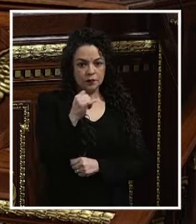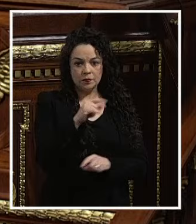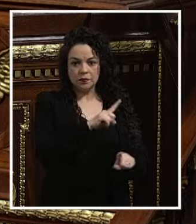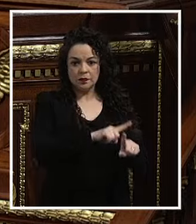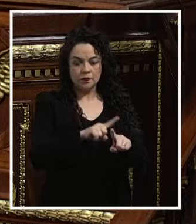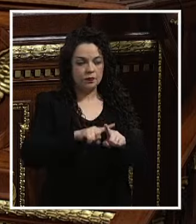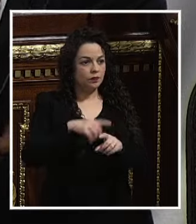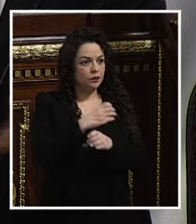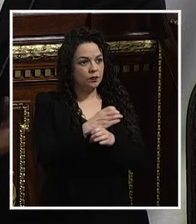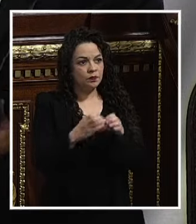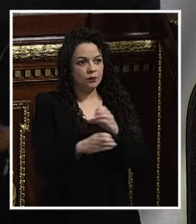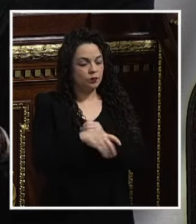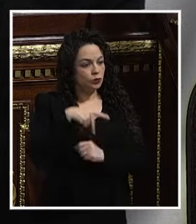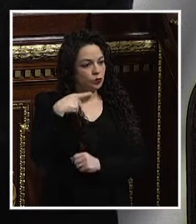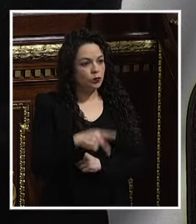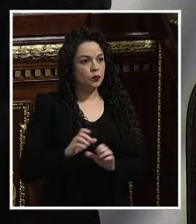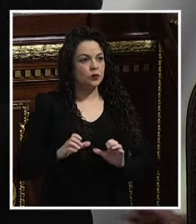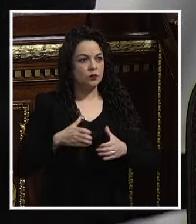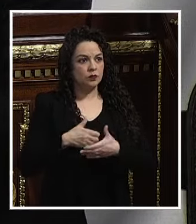y derechos del Congreso.